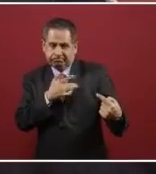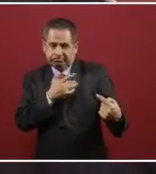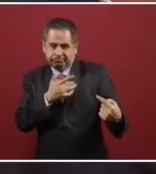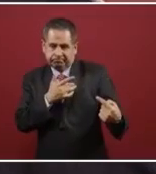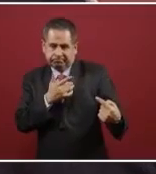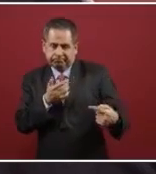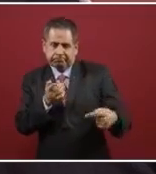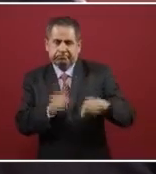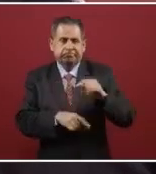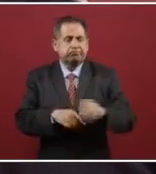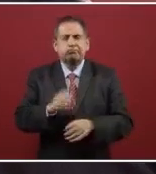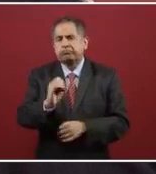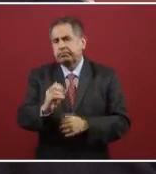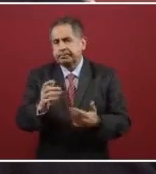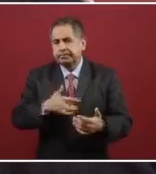o